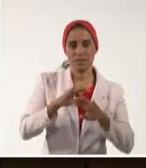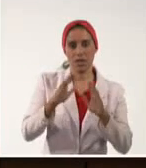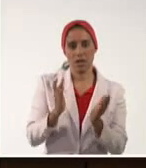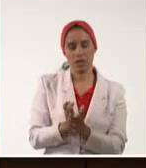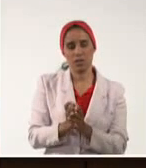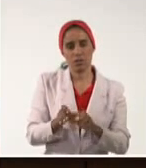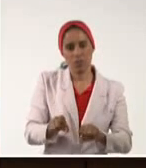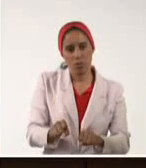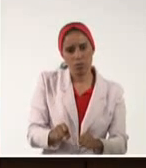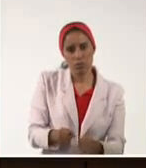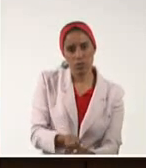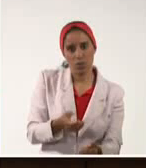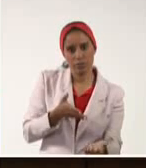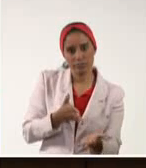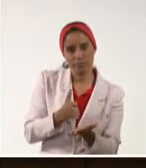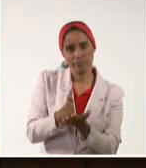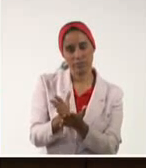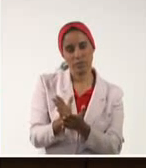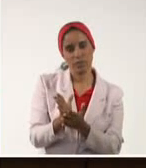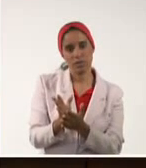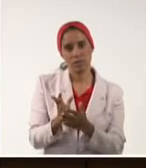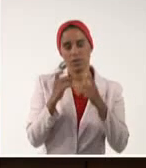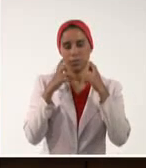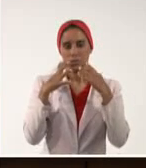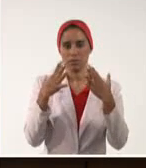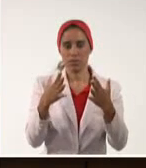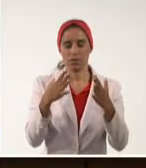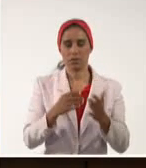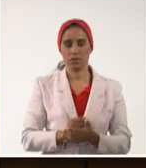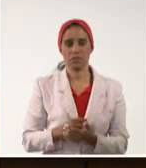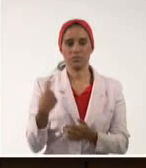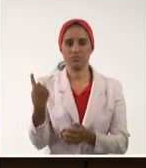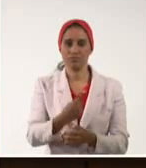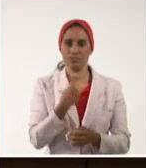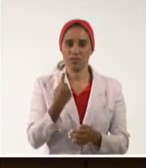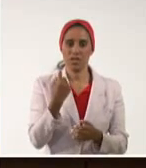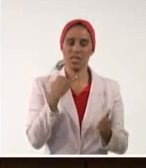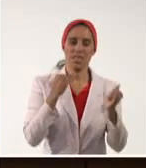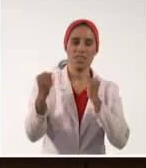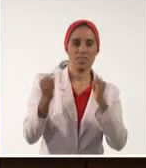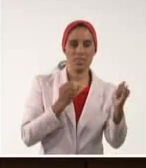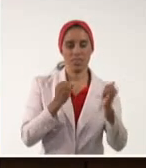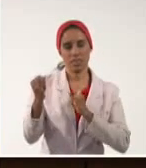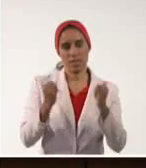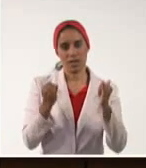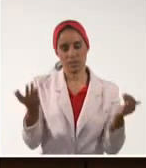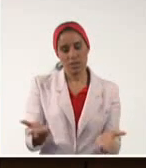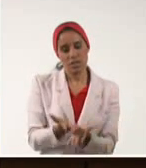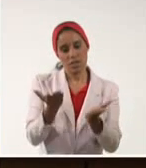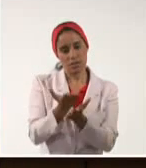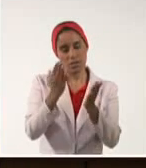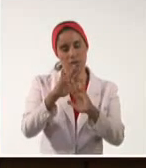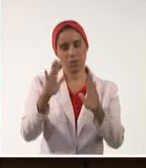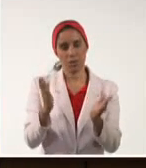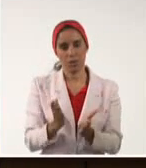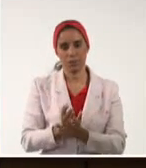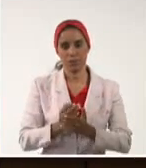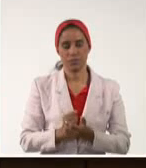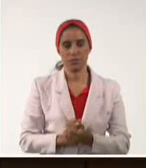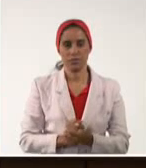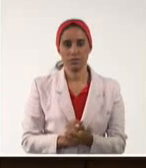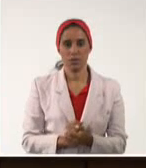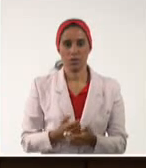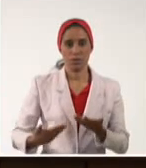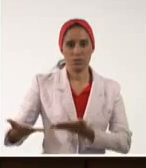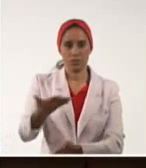garantizar la más efectiva representación de los intereses de las naciones en desarrollo en el concierto